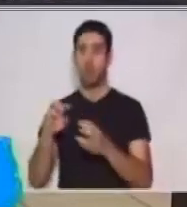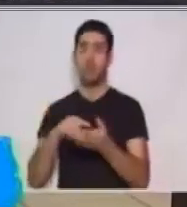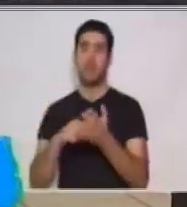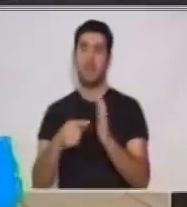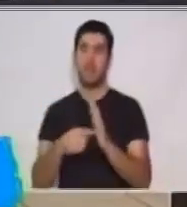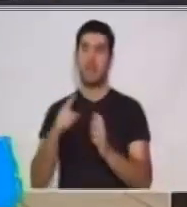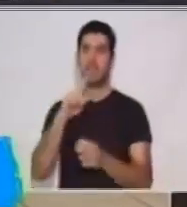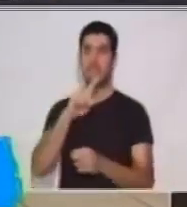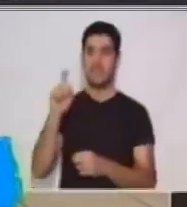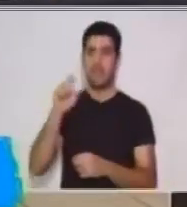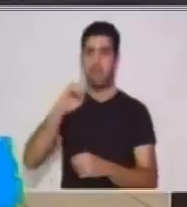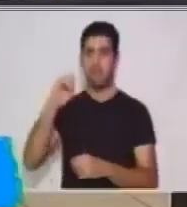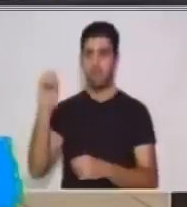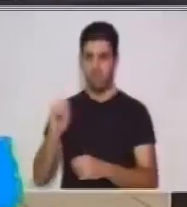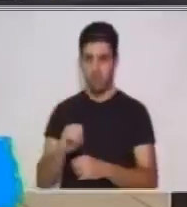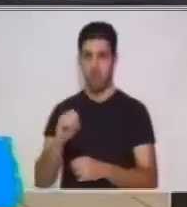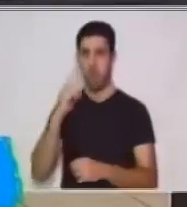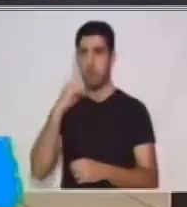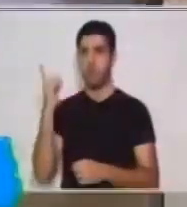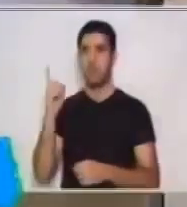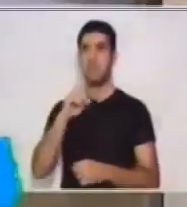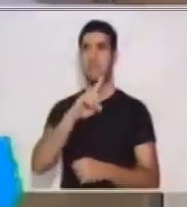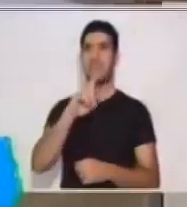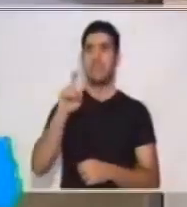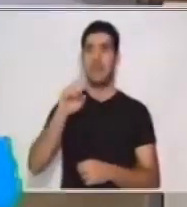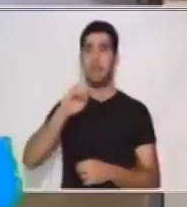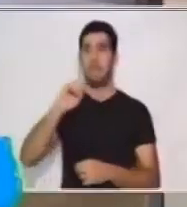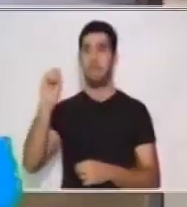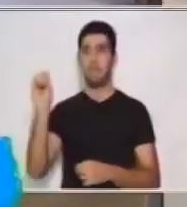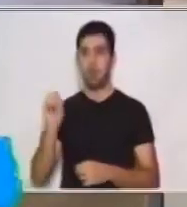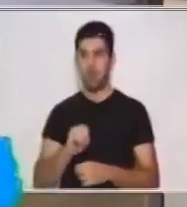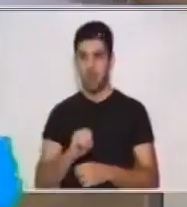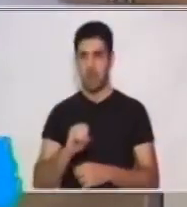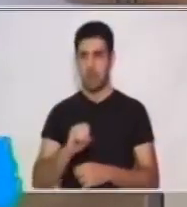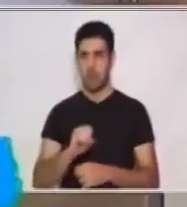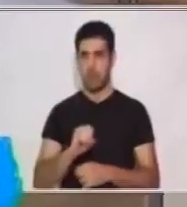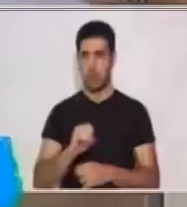100%. Entonces digo que mi 100%